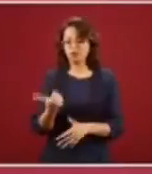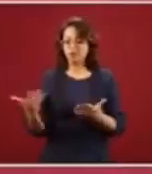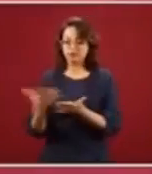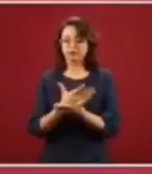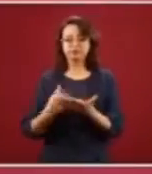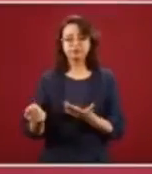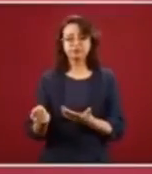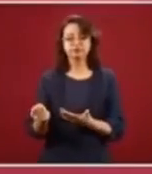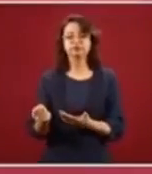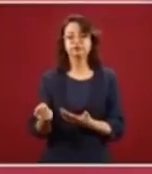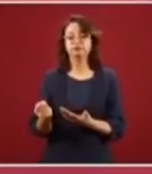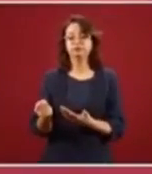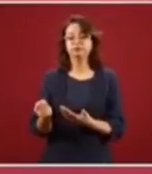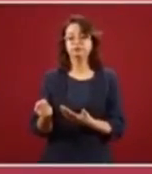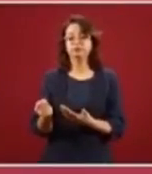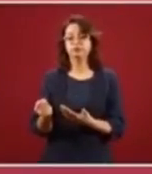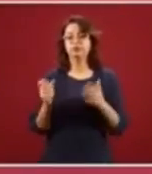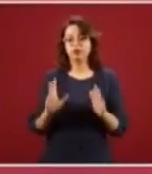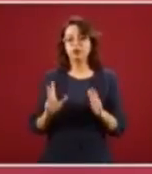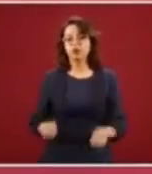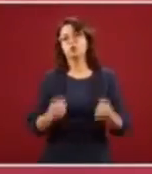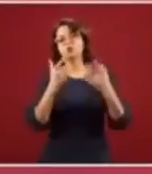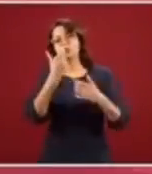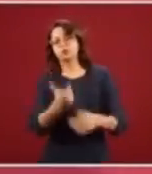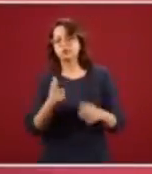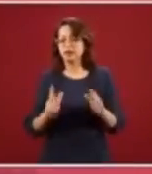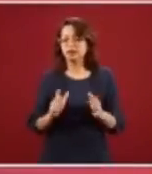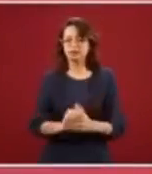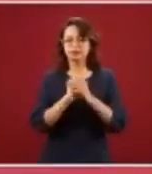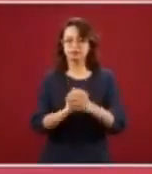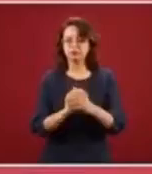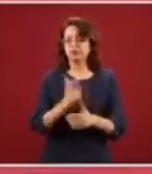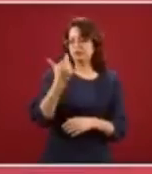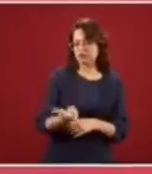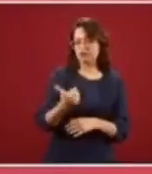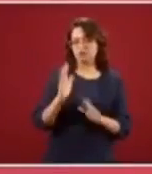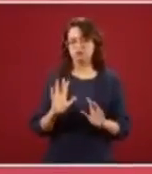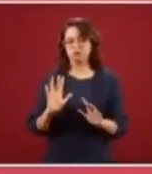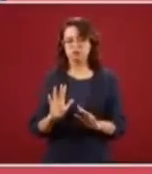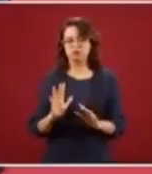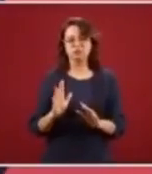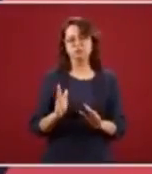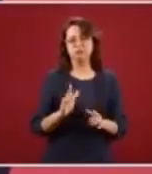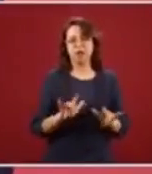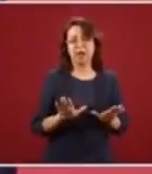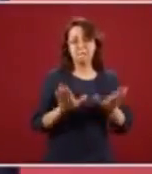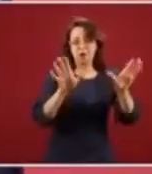aclarar, puede hacerse una evaluación del costo del avión y lo que se rifa es dinero, el dinero del avión.